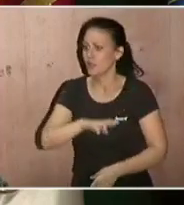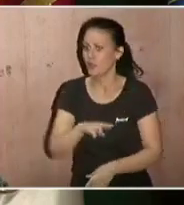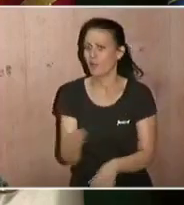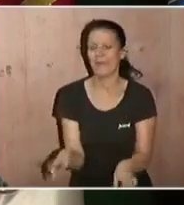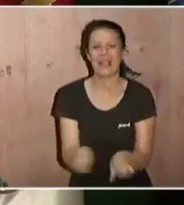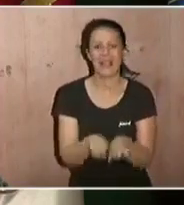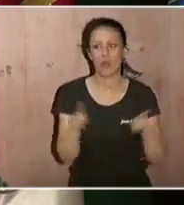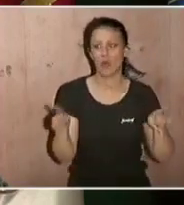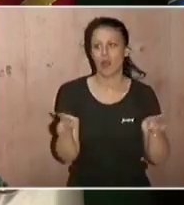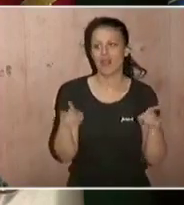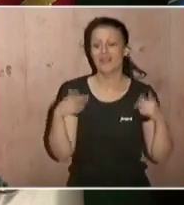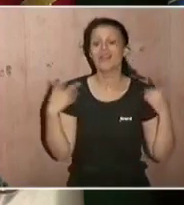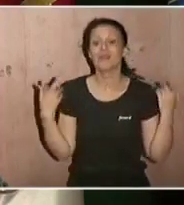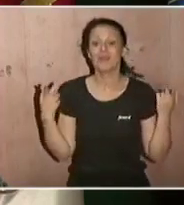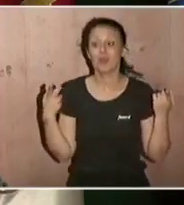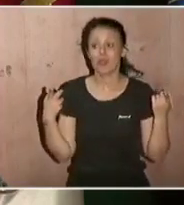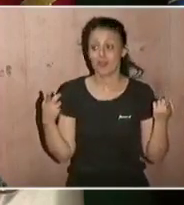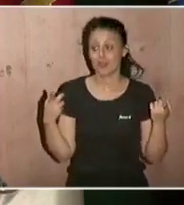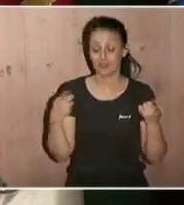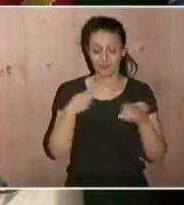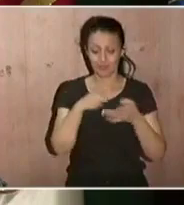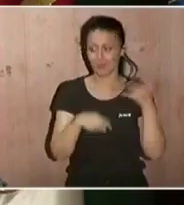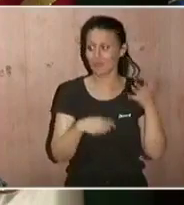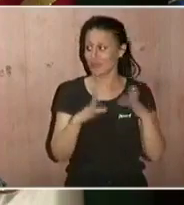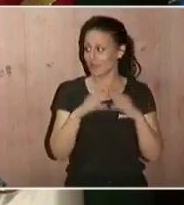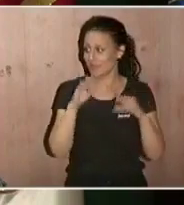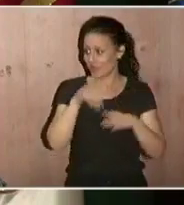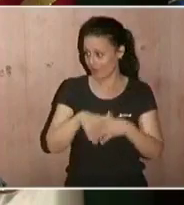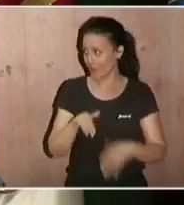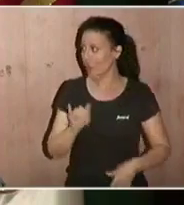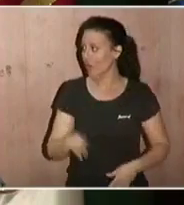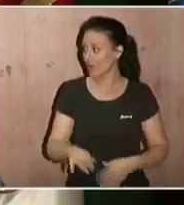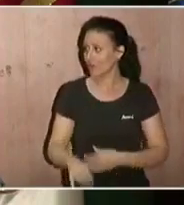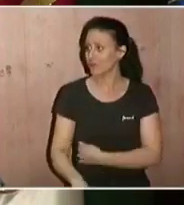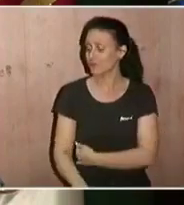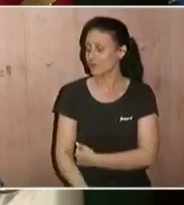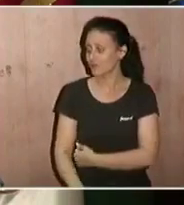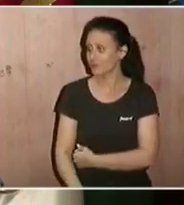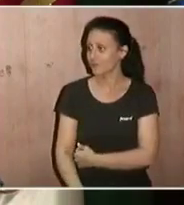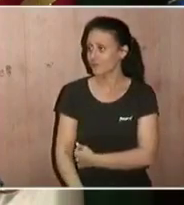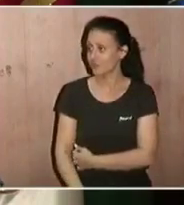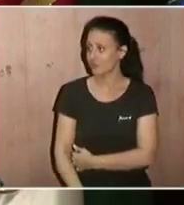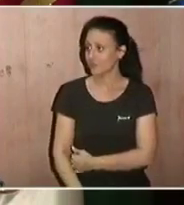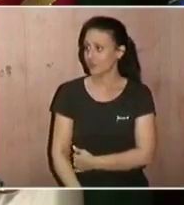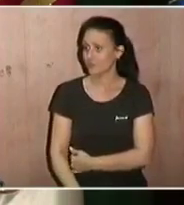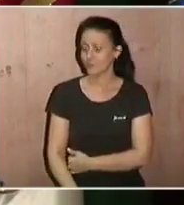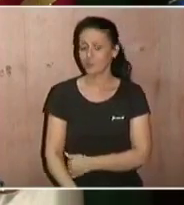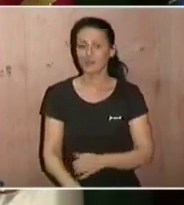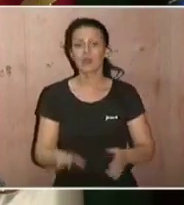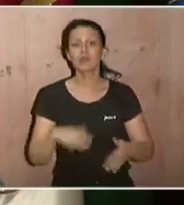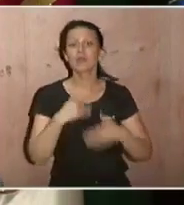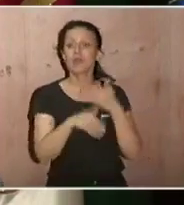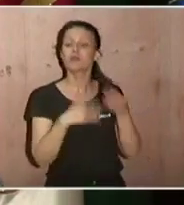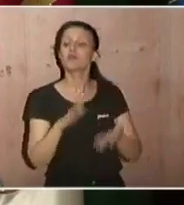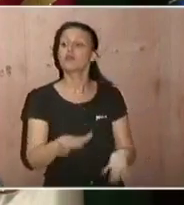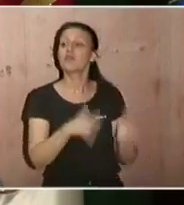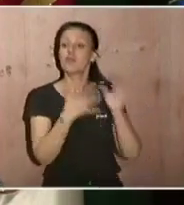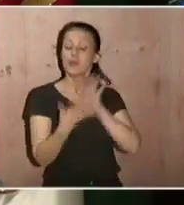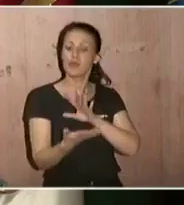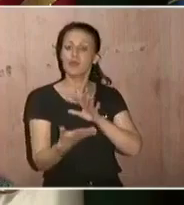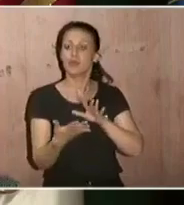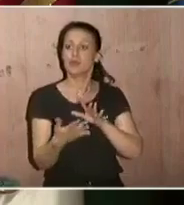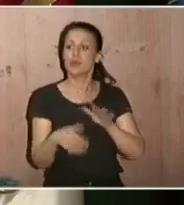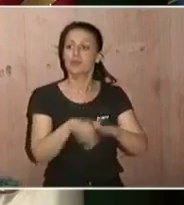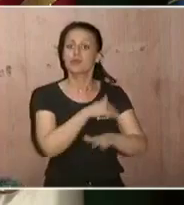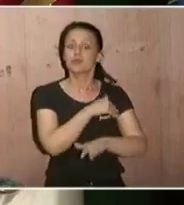de esto tenemos algunos elementos en la universidad española. El proceso de transformación de las escuelas